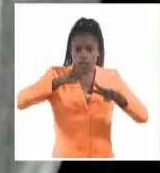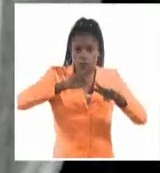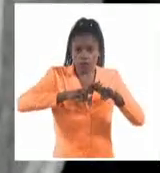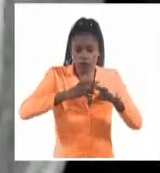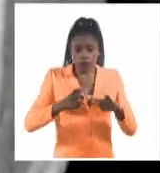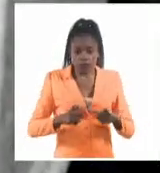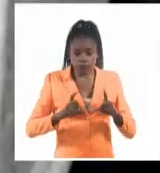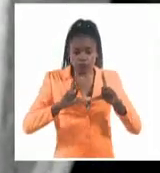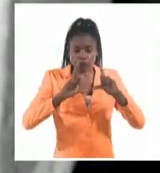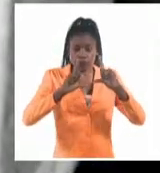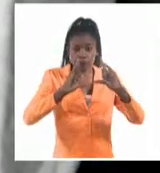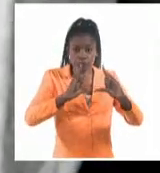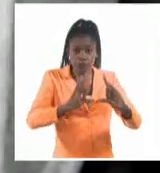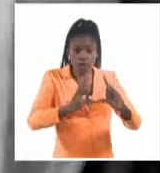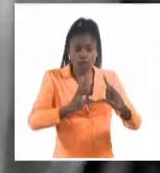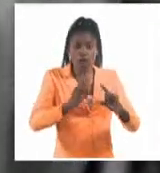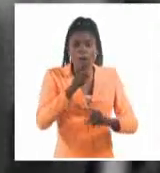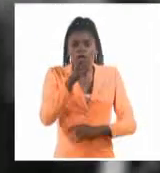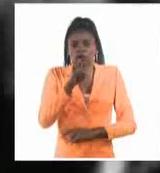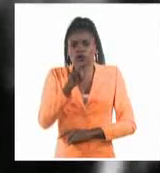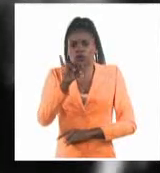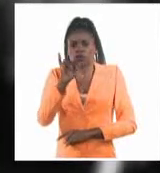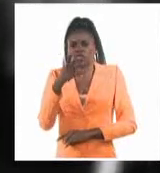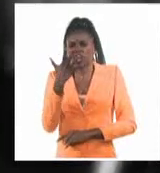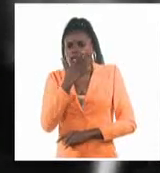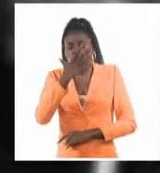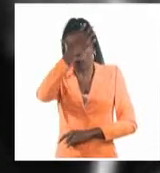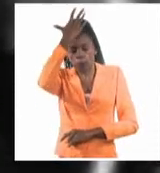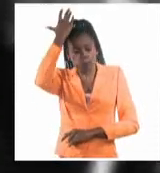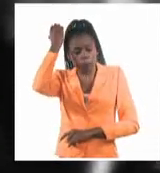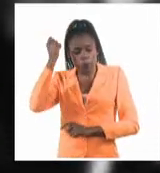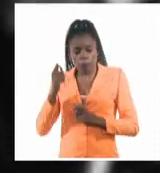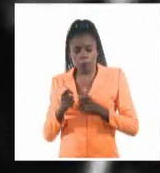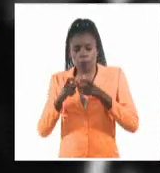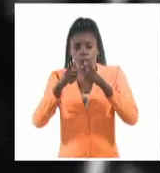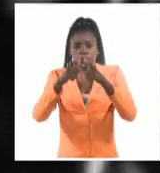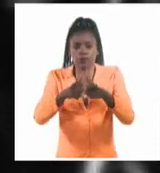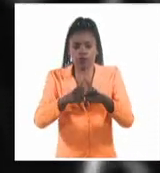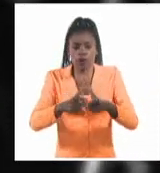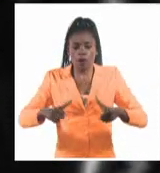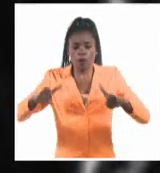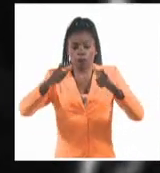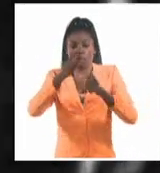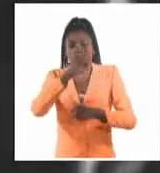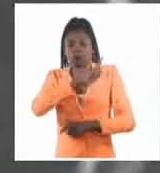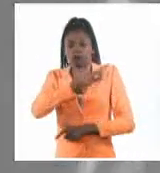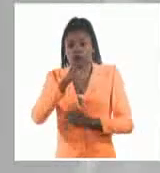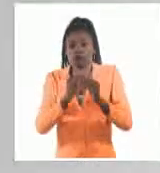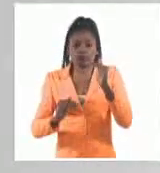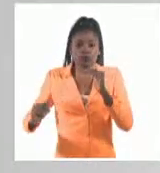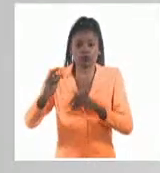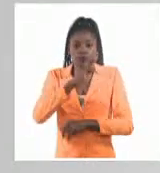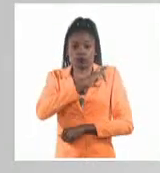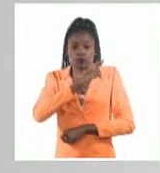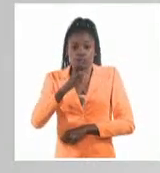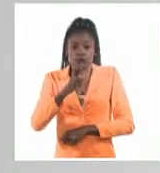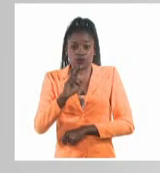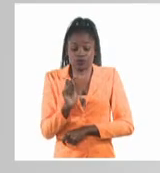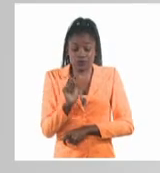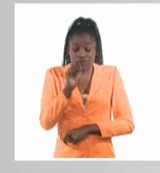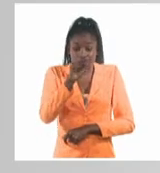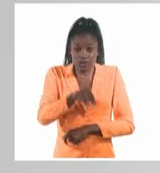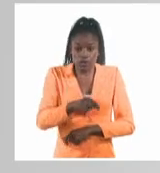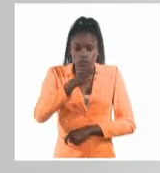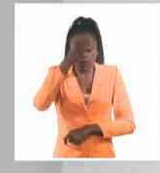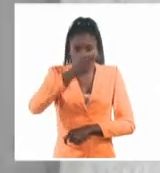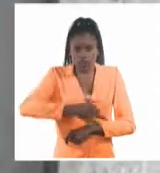en 1962 al comandante Raúl Castro, entonces ministro de las Fuerzas Armadas Revolucionarias, hasta que se